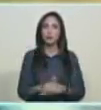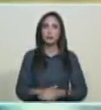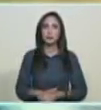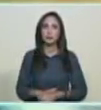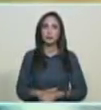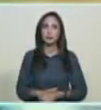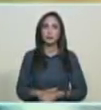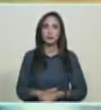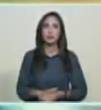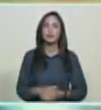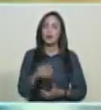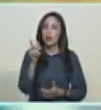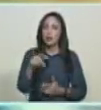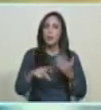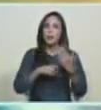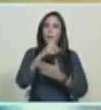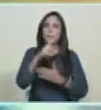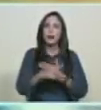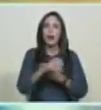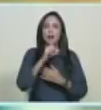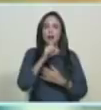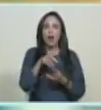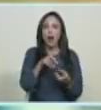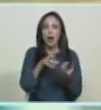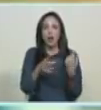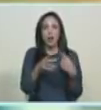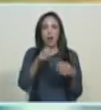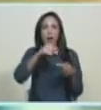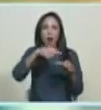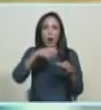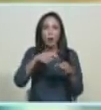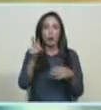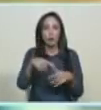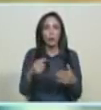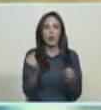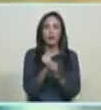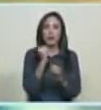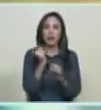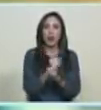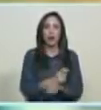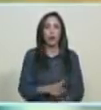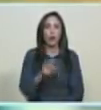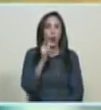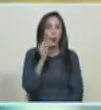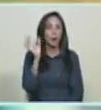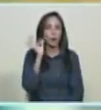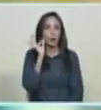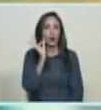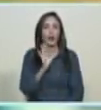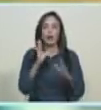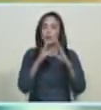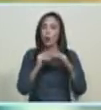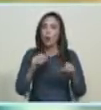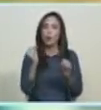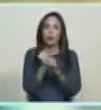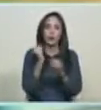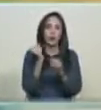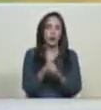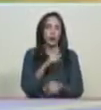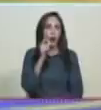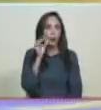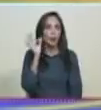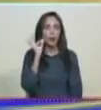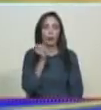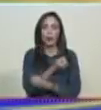Igualmente yo quiero dirigir este plan de ahorro a los trabajadores y trabajadoras del país, a todos los trabajadores.